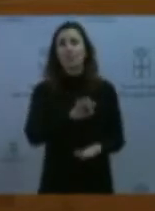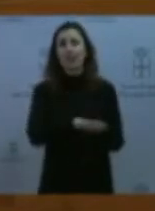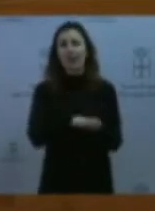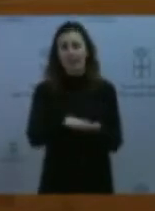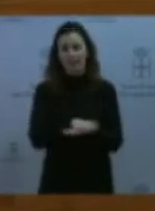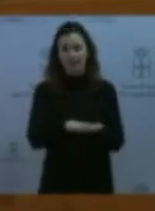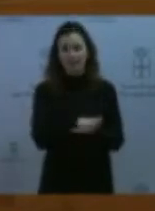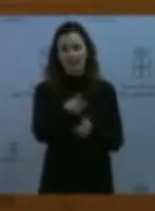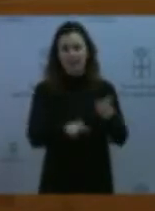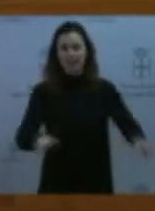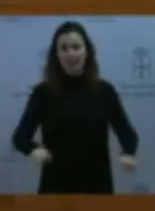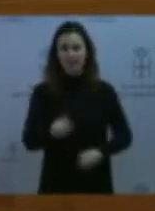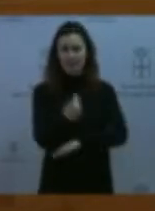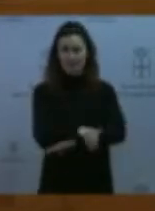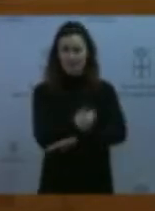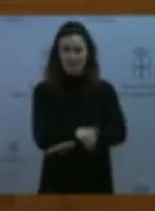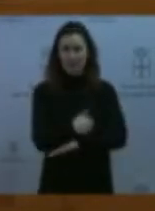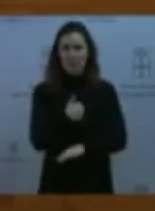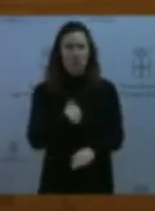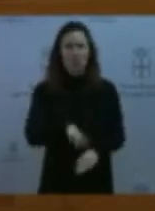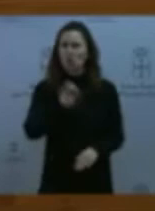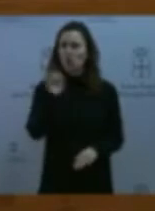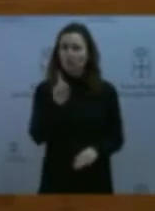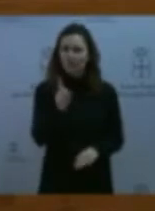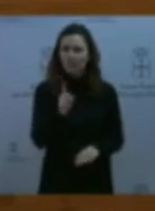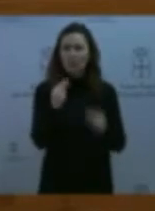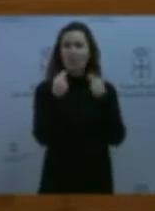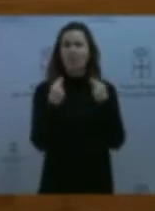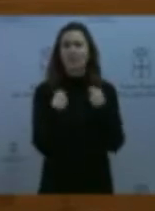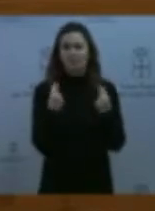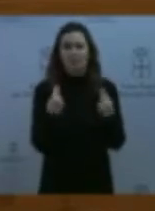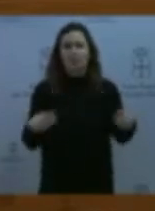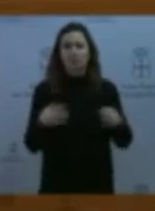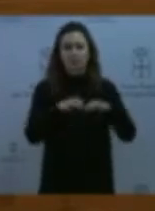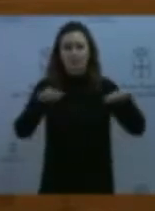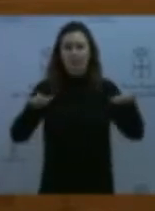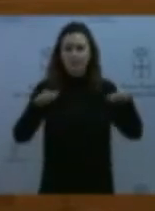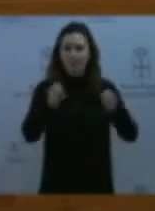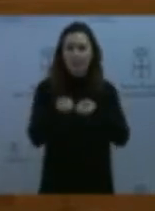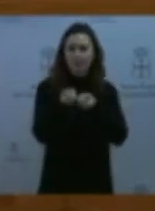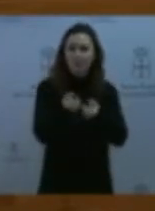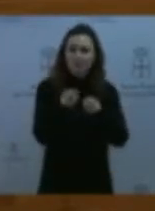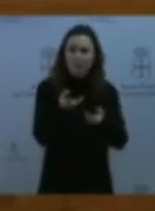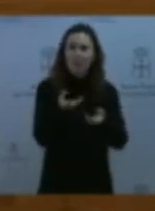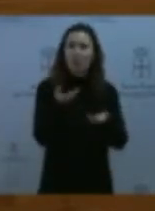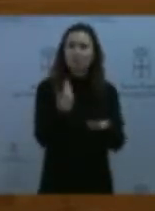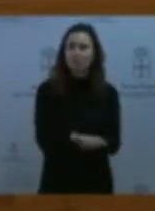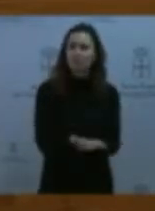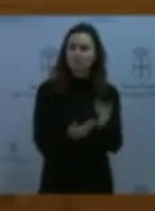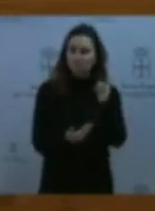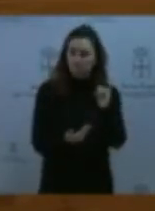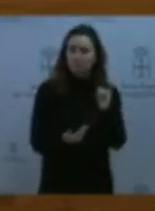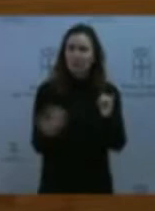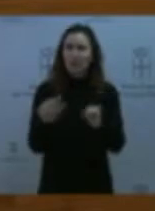entiendo que lo puedan decir los diputados de esta Cámara, que tienen información, que tienen datos y que deberían hablar desde el rigor.